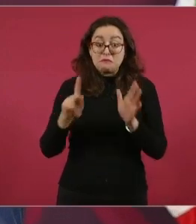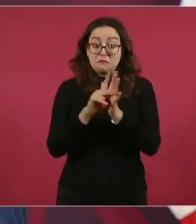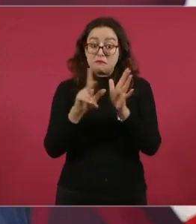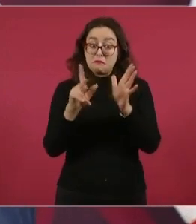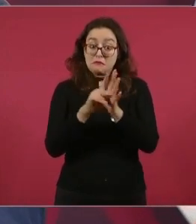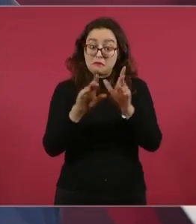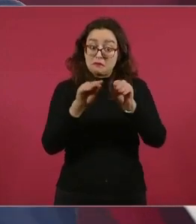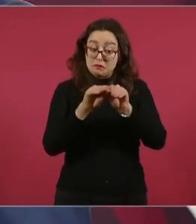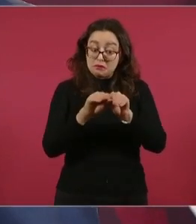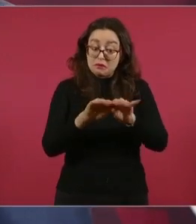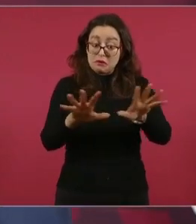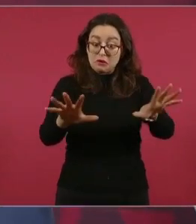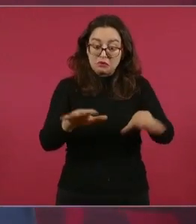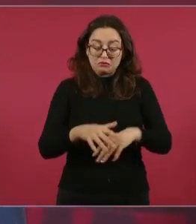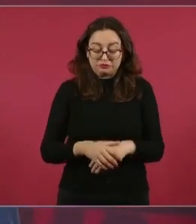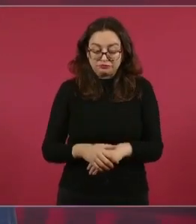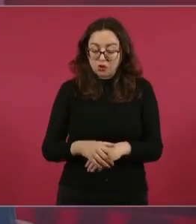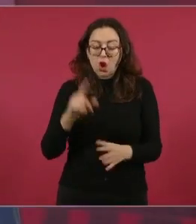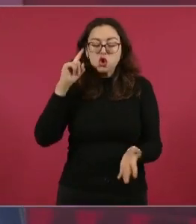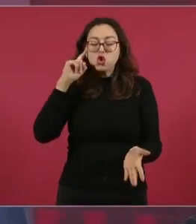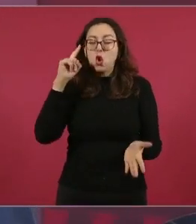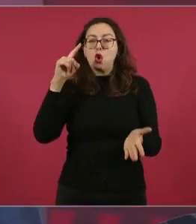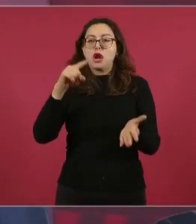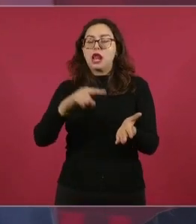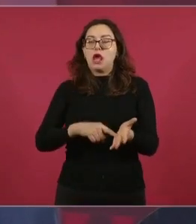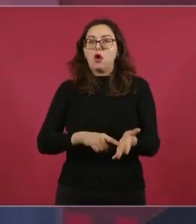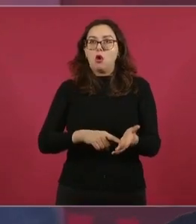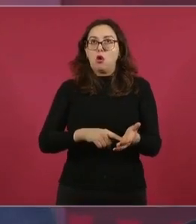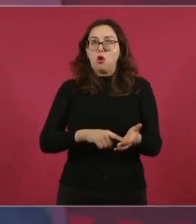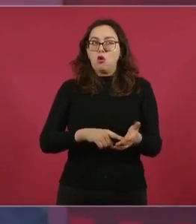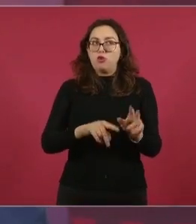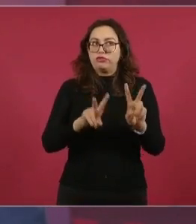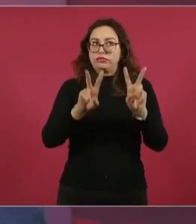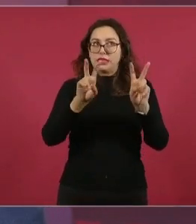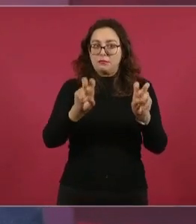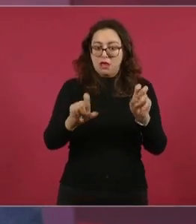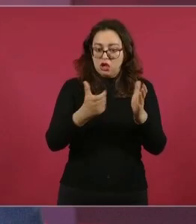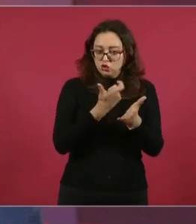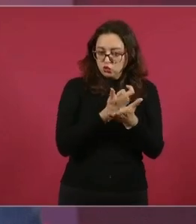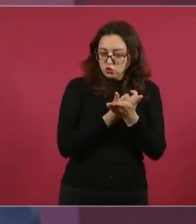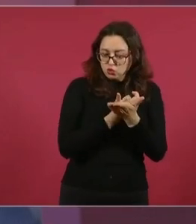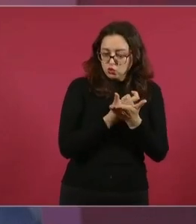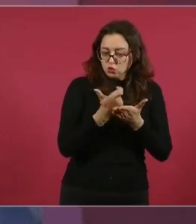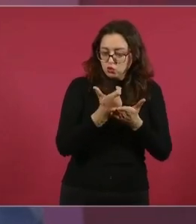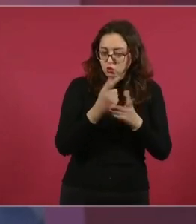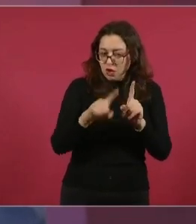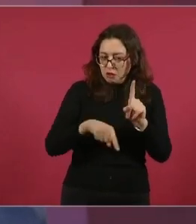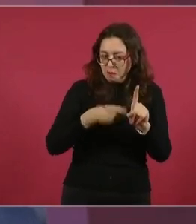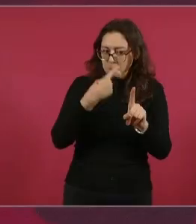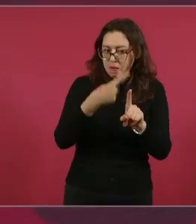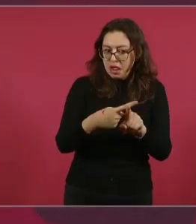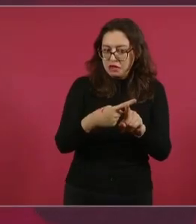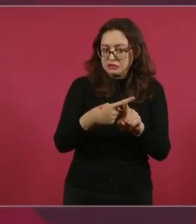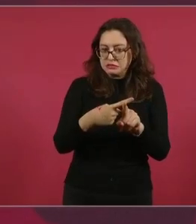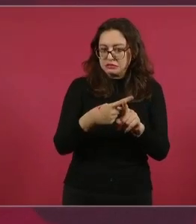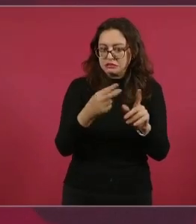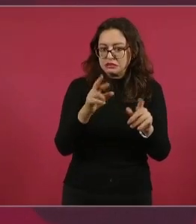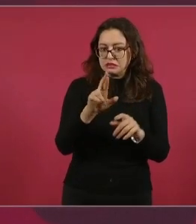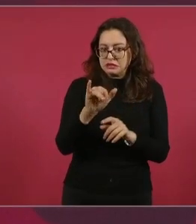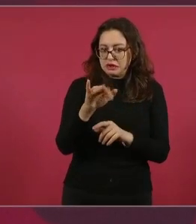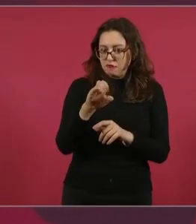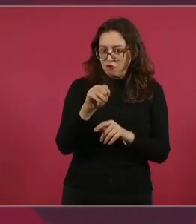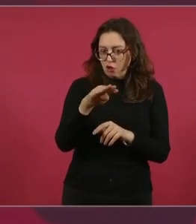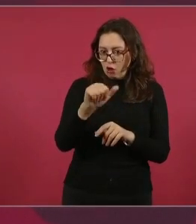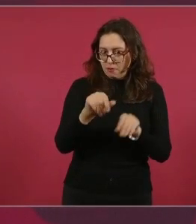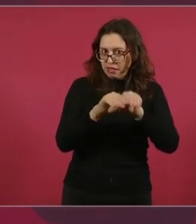porque no va a aparecer en ocho columnas la del aumento del salario mínimo en el Reforma, ¿verdad? Ni